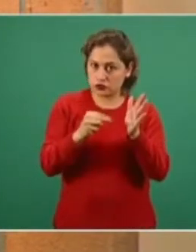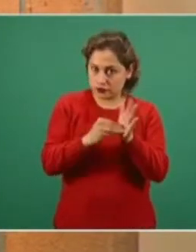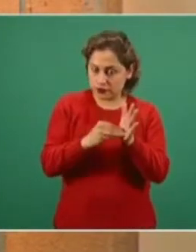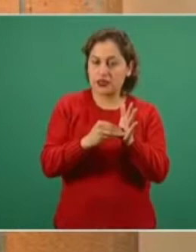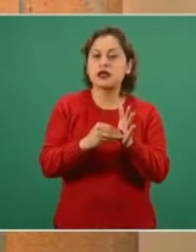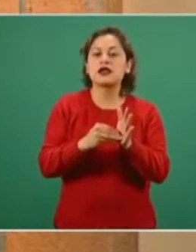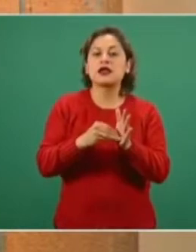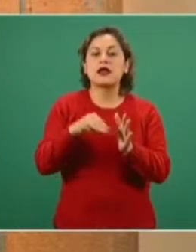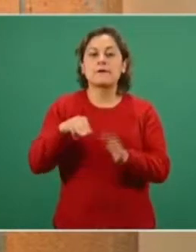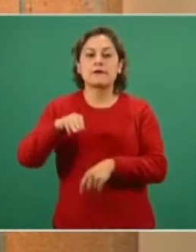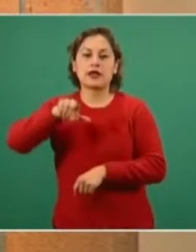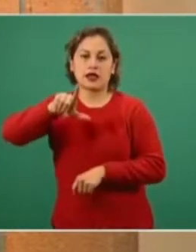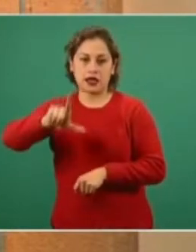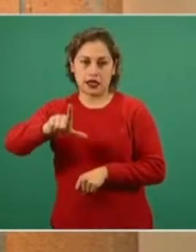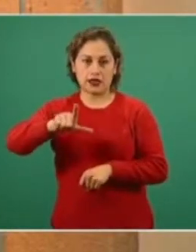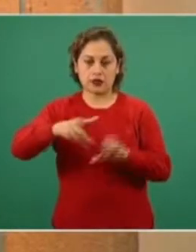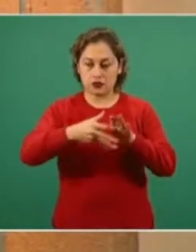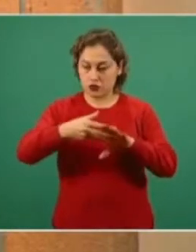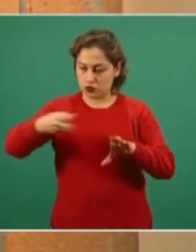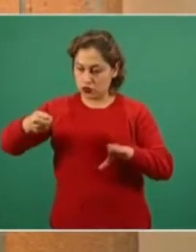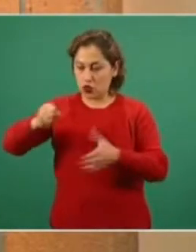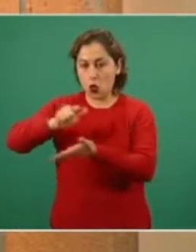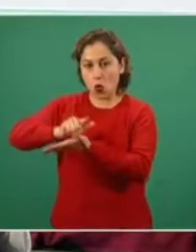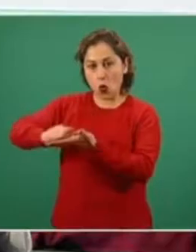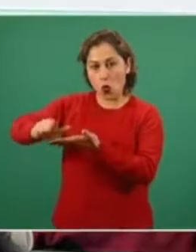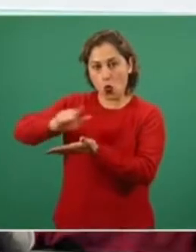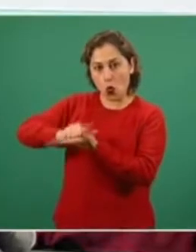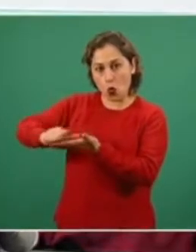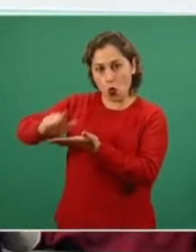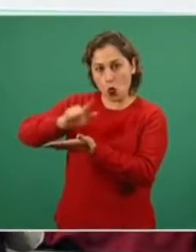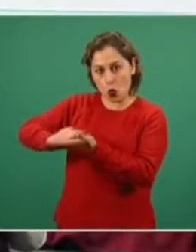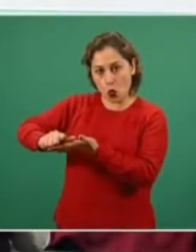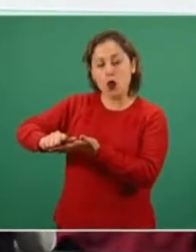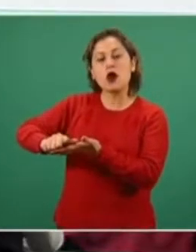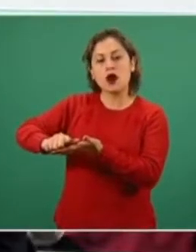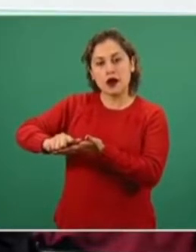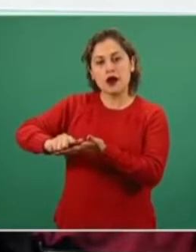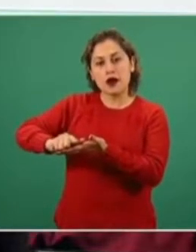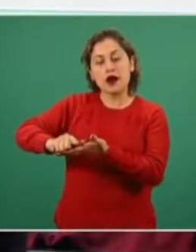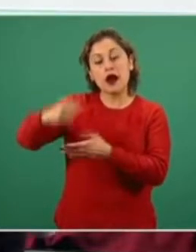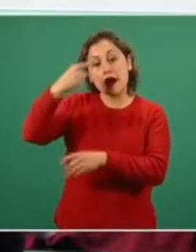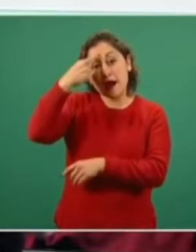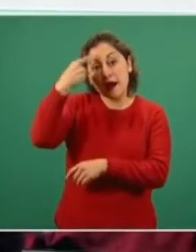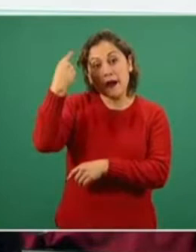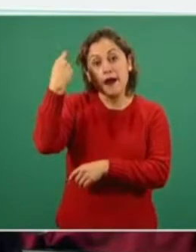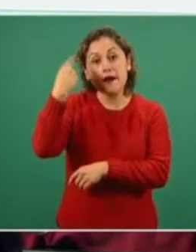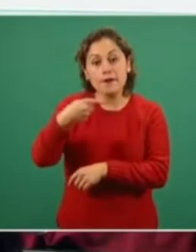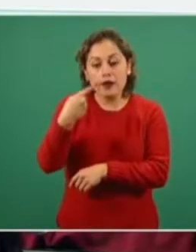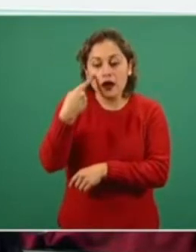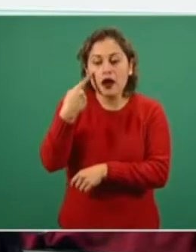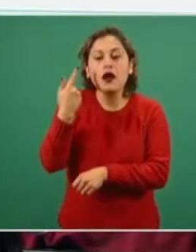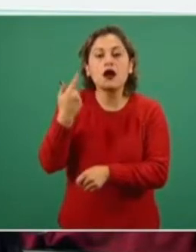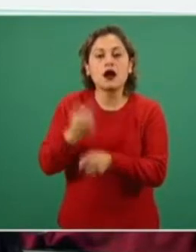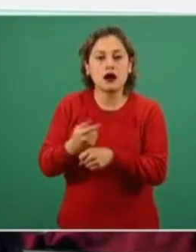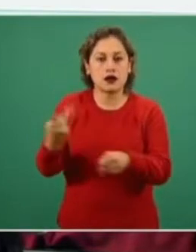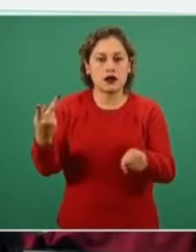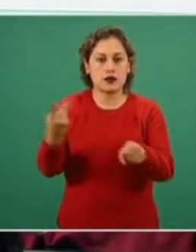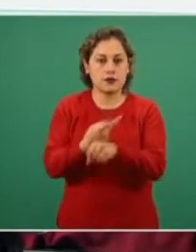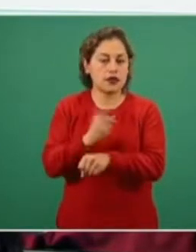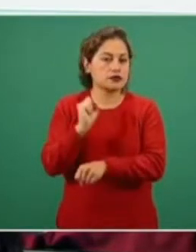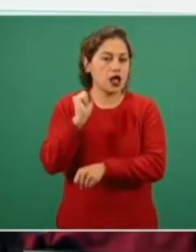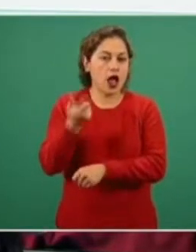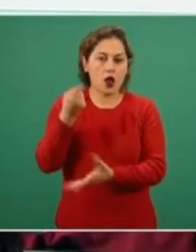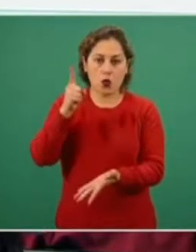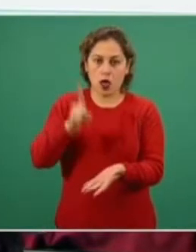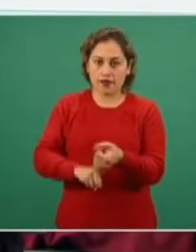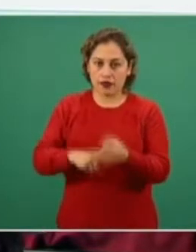se retiran los anticuerpos, y esto disminuye la respuesta que posiblemente estuviera mediada por los anticuerpos.